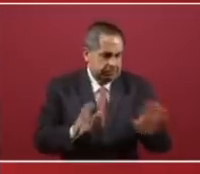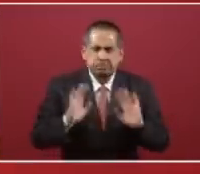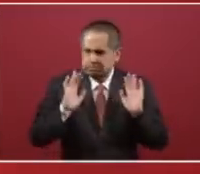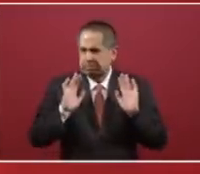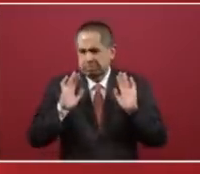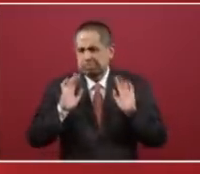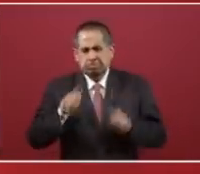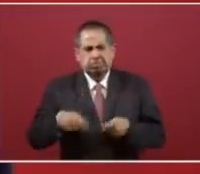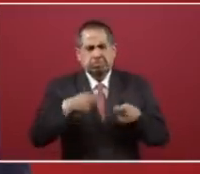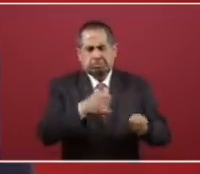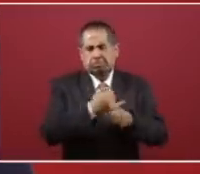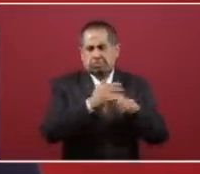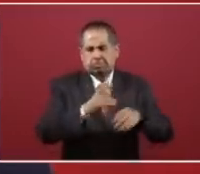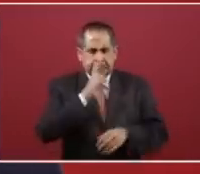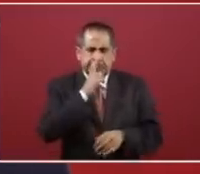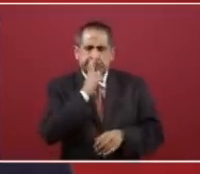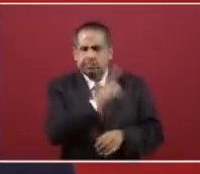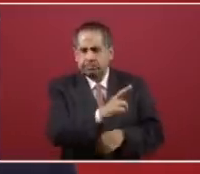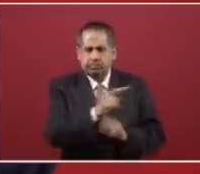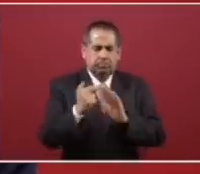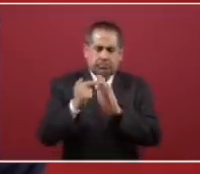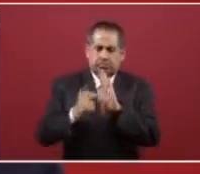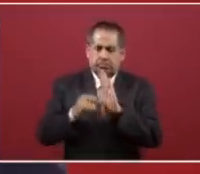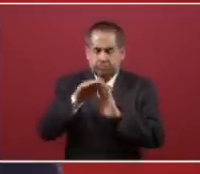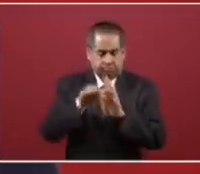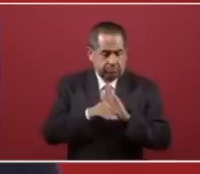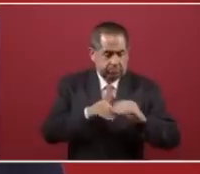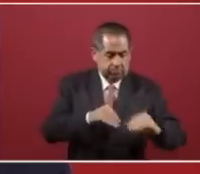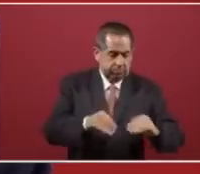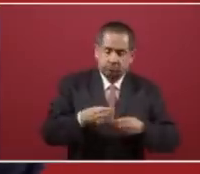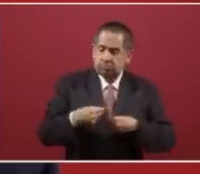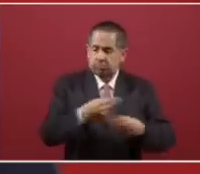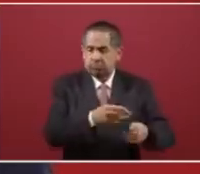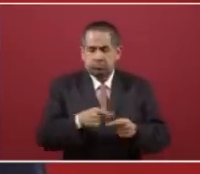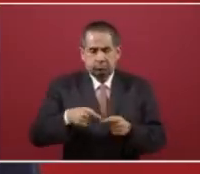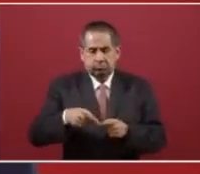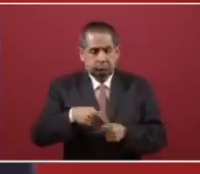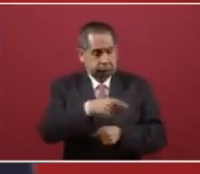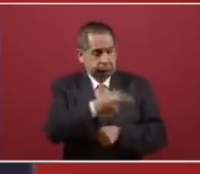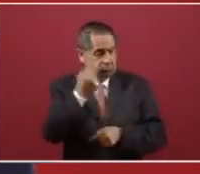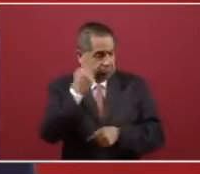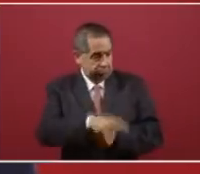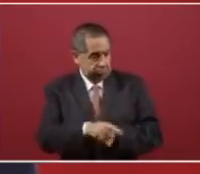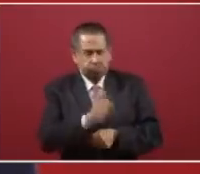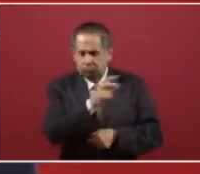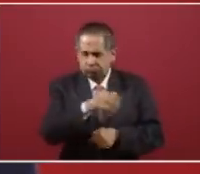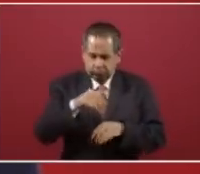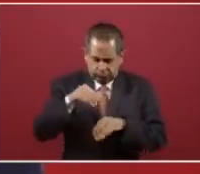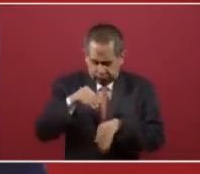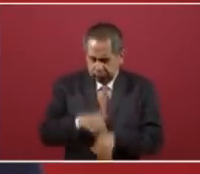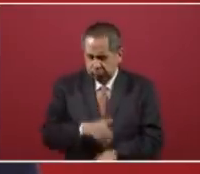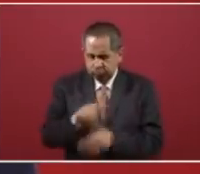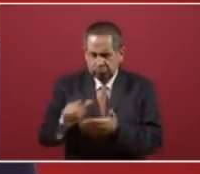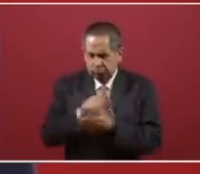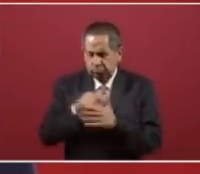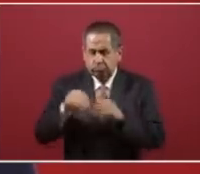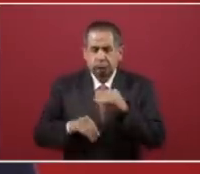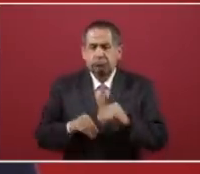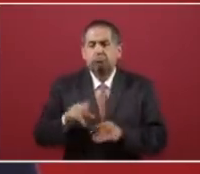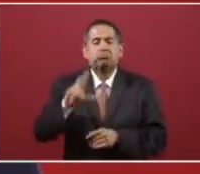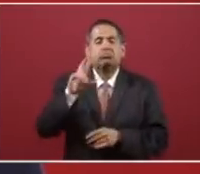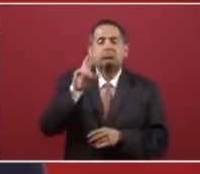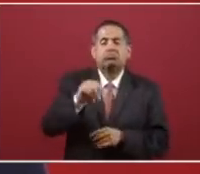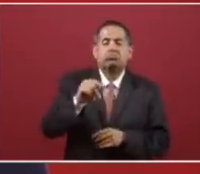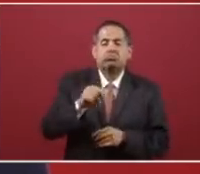lo que se va a responder de inmediato en los términos legales no vamos a caer en